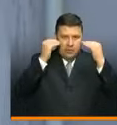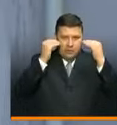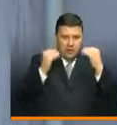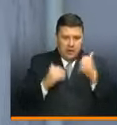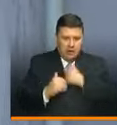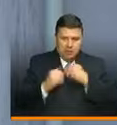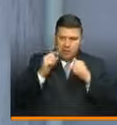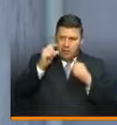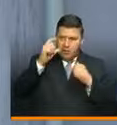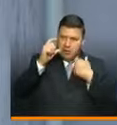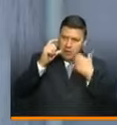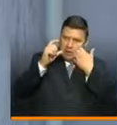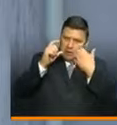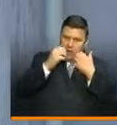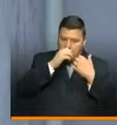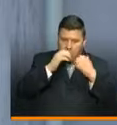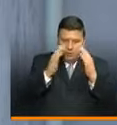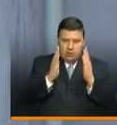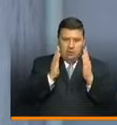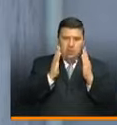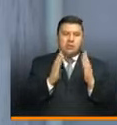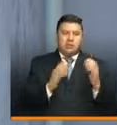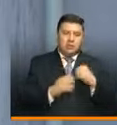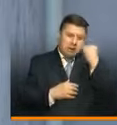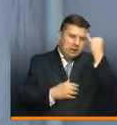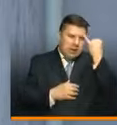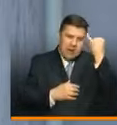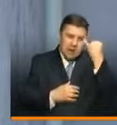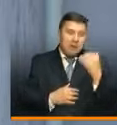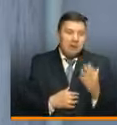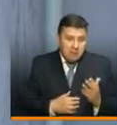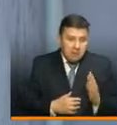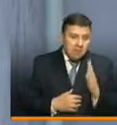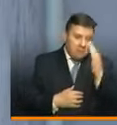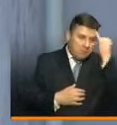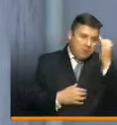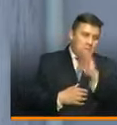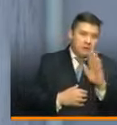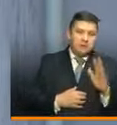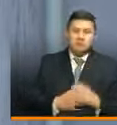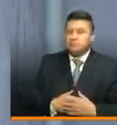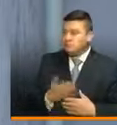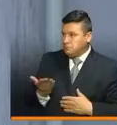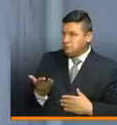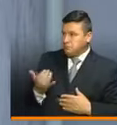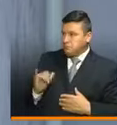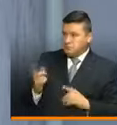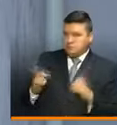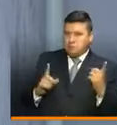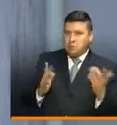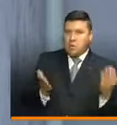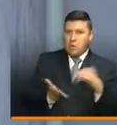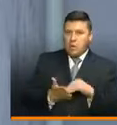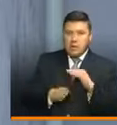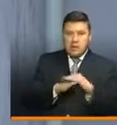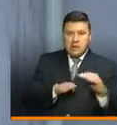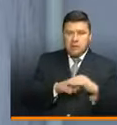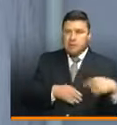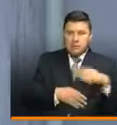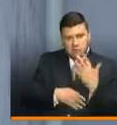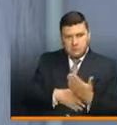inteligente y cualquier otra cantidad de aplicaciones que se nos han ocurrido y que seguro se les han ocurrido a ustedes. Así que llegarán nuevas